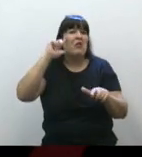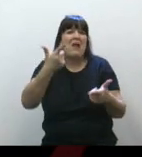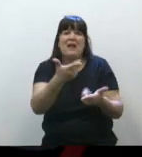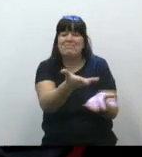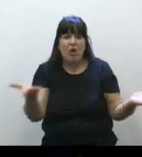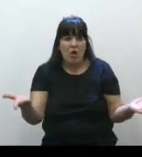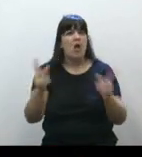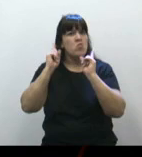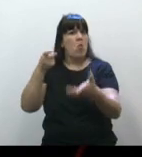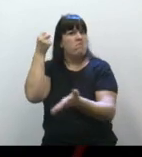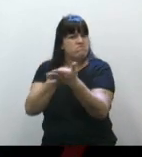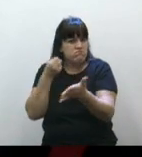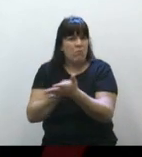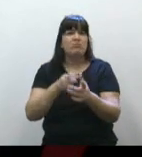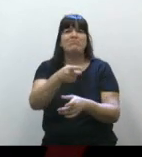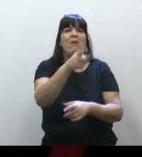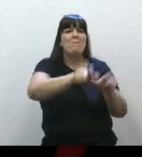contra la incomprensión